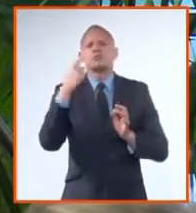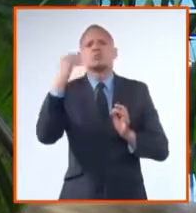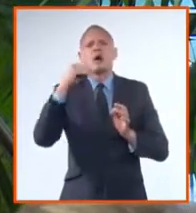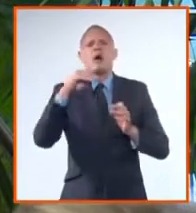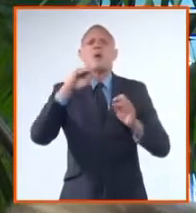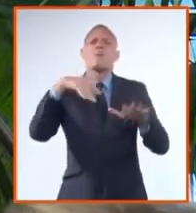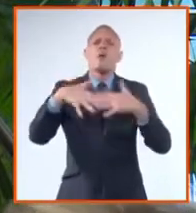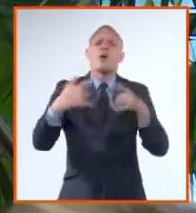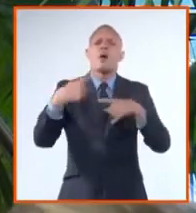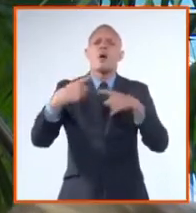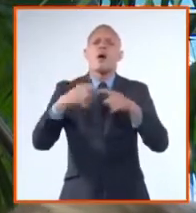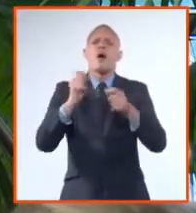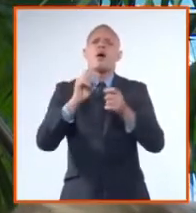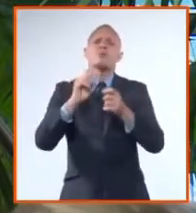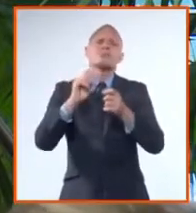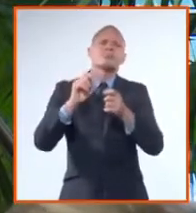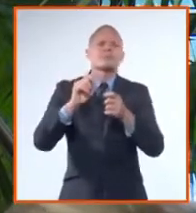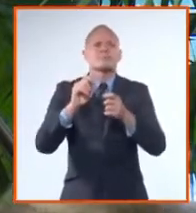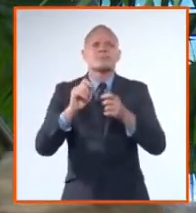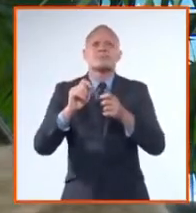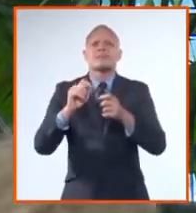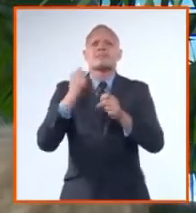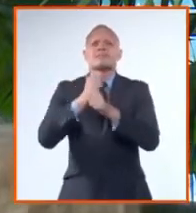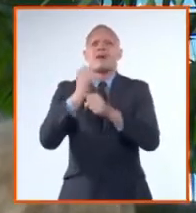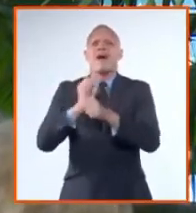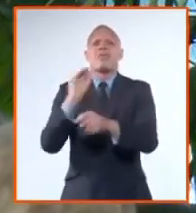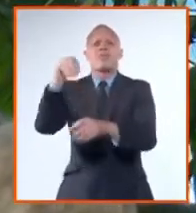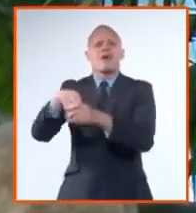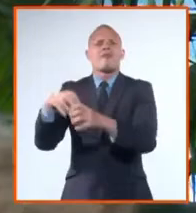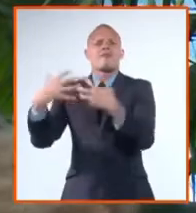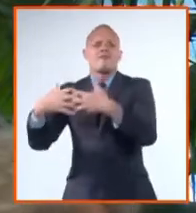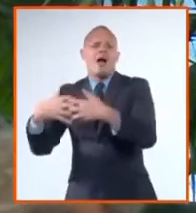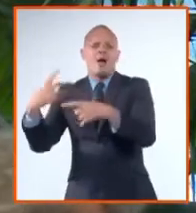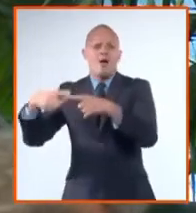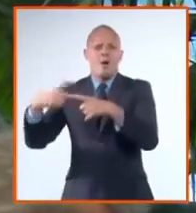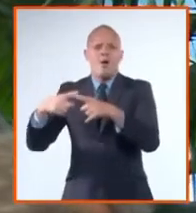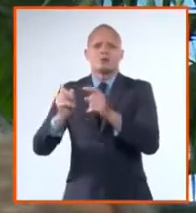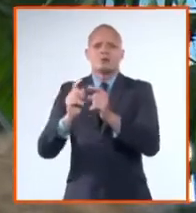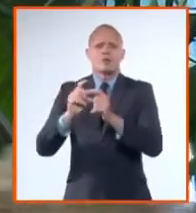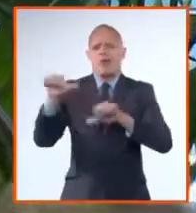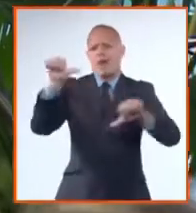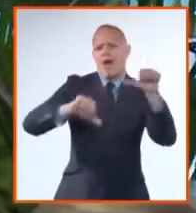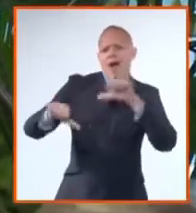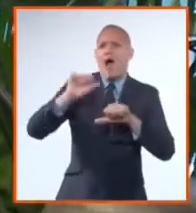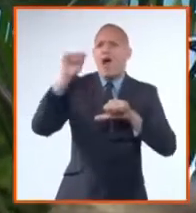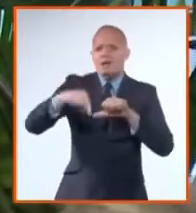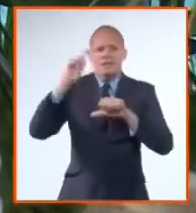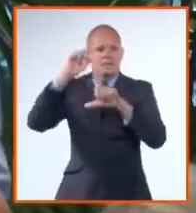turbulencia, de la creación científica. Sabemos cuánto talento,